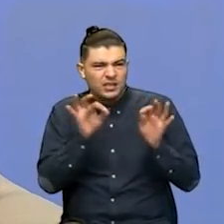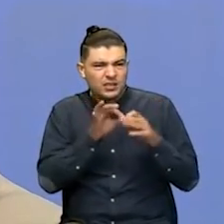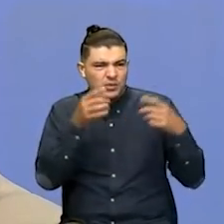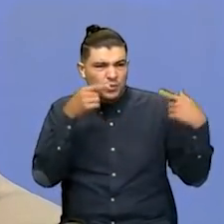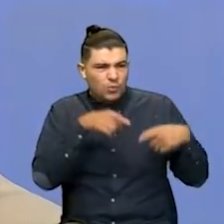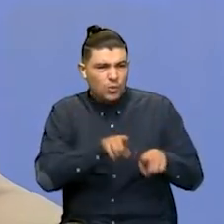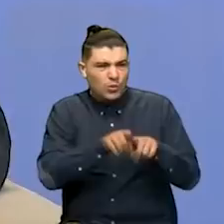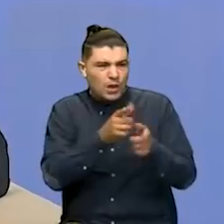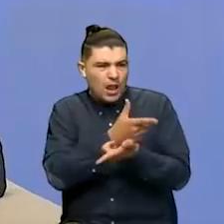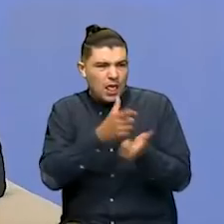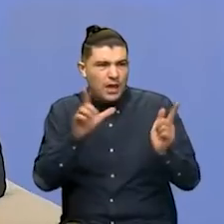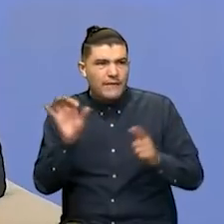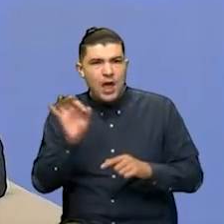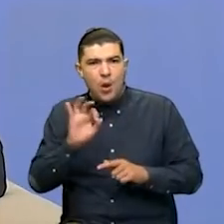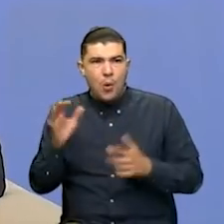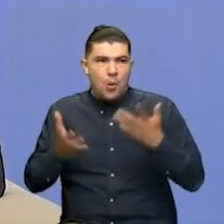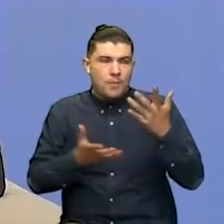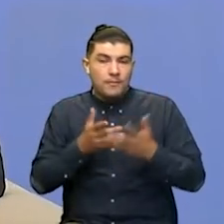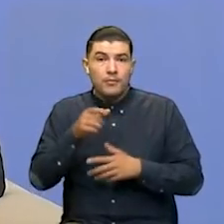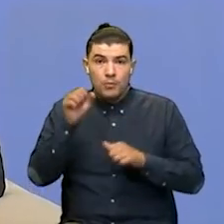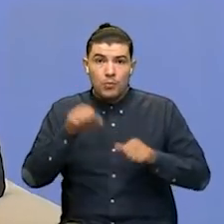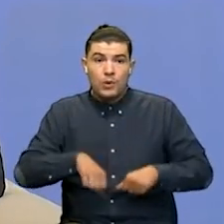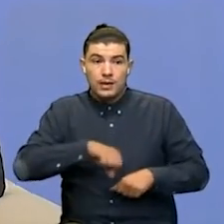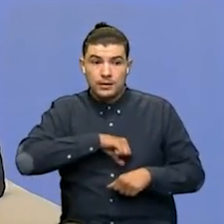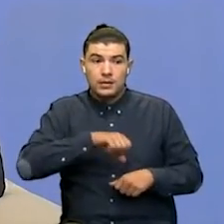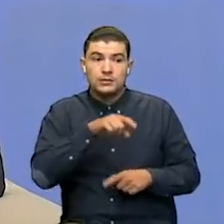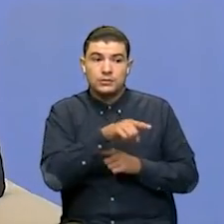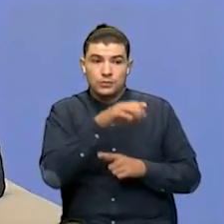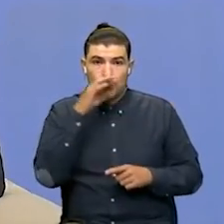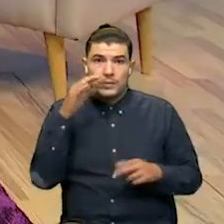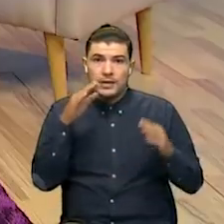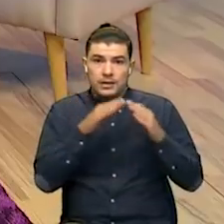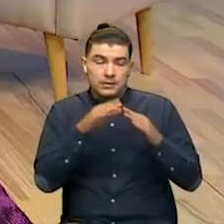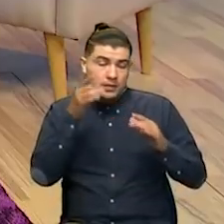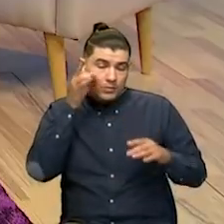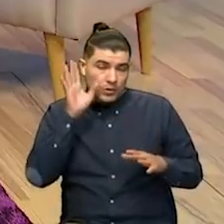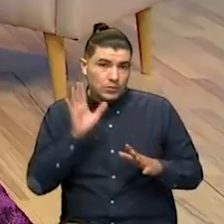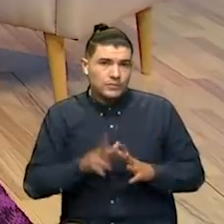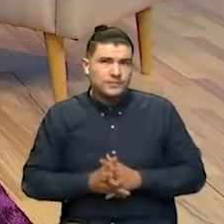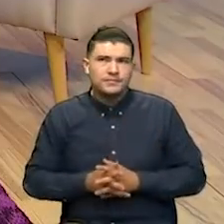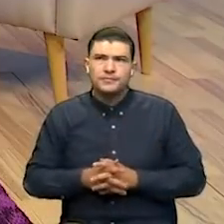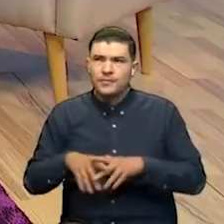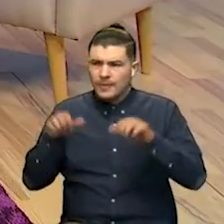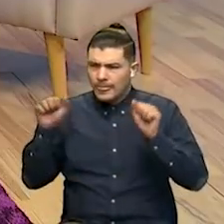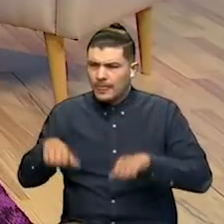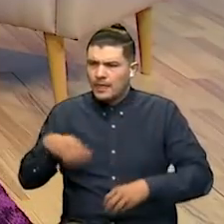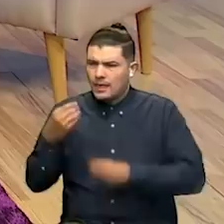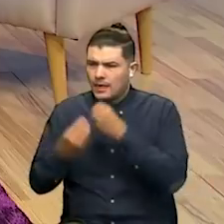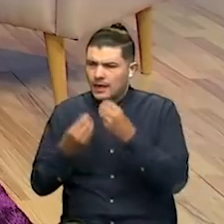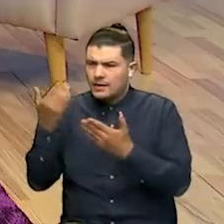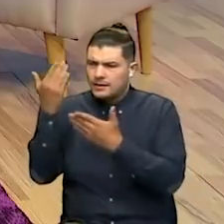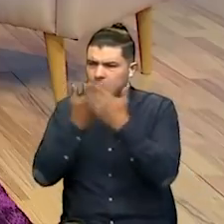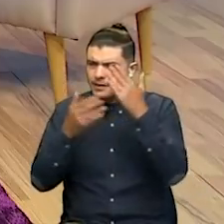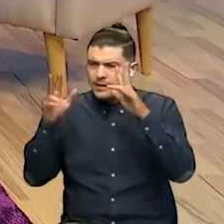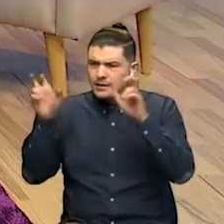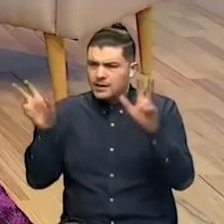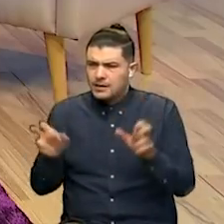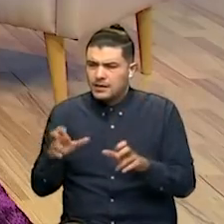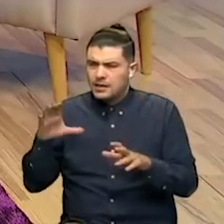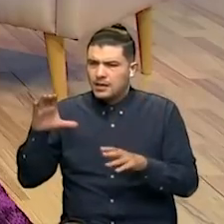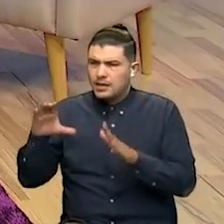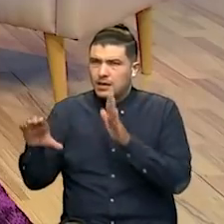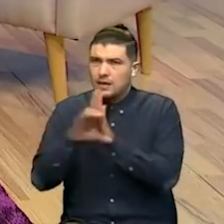juntos, pero sí podrían tener derecho él. O sea, abogada, ahí se tendrían que hacer este tema de las